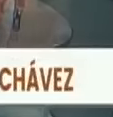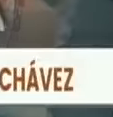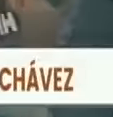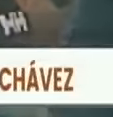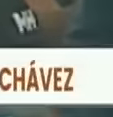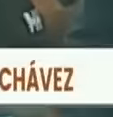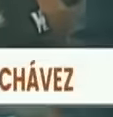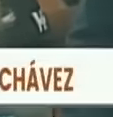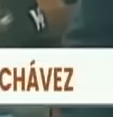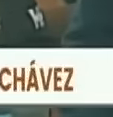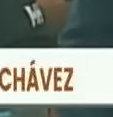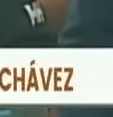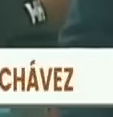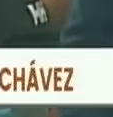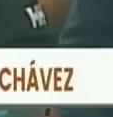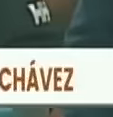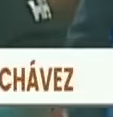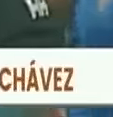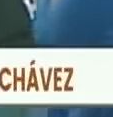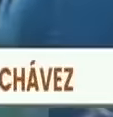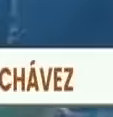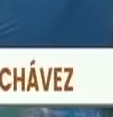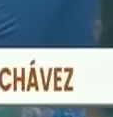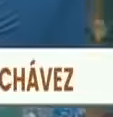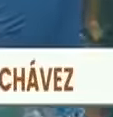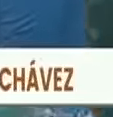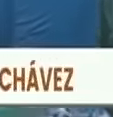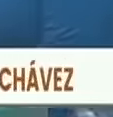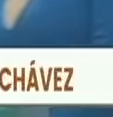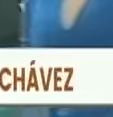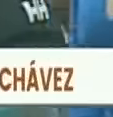Buenas tardes. Te escucho.